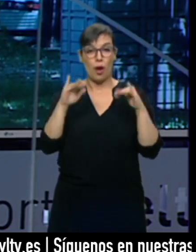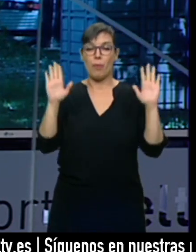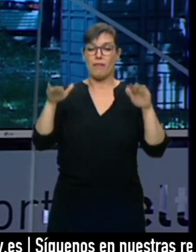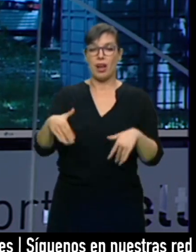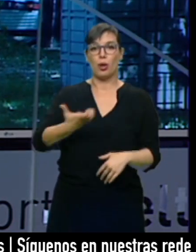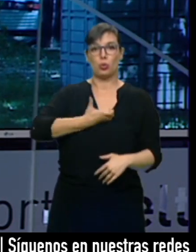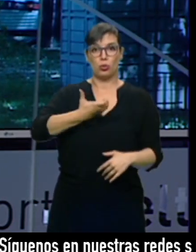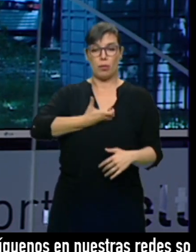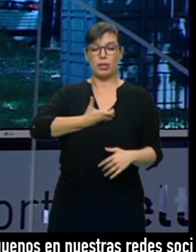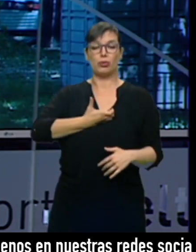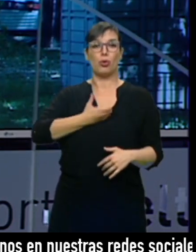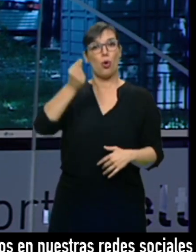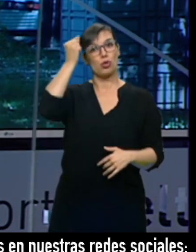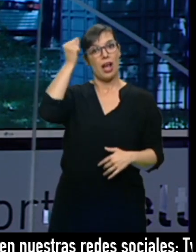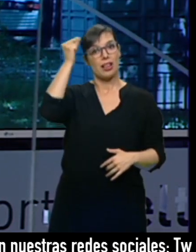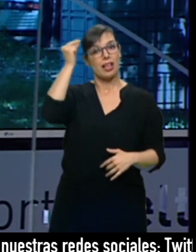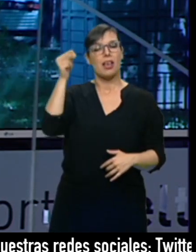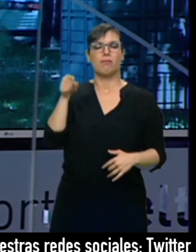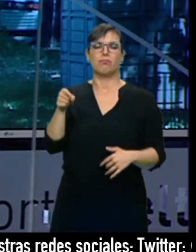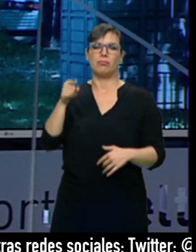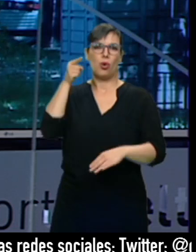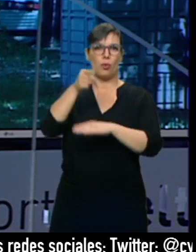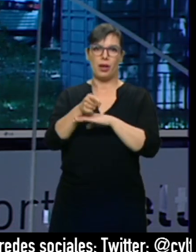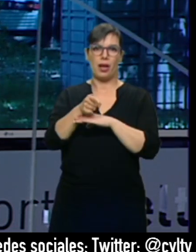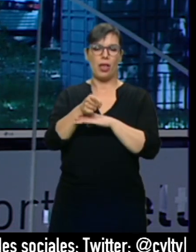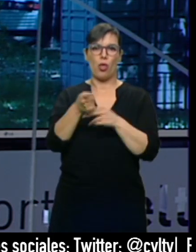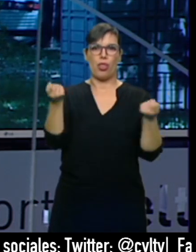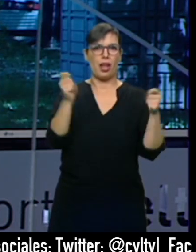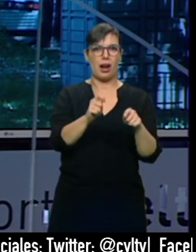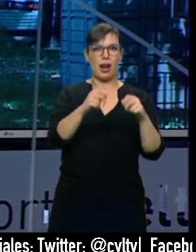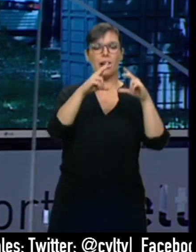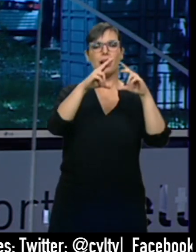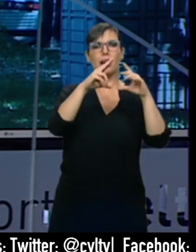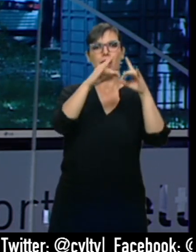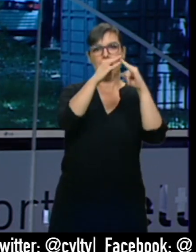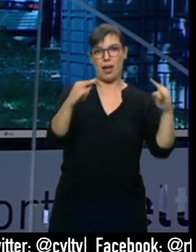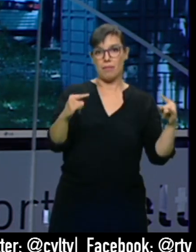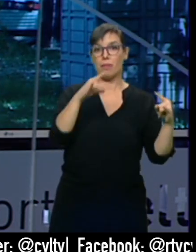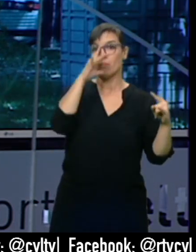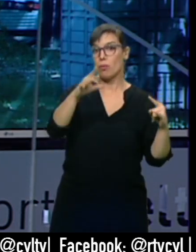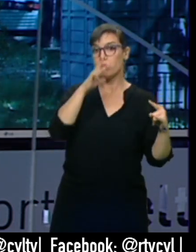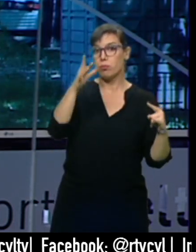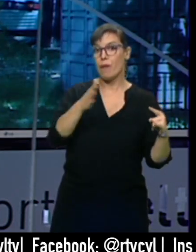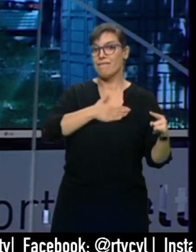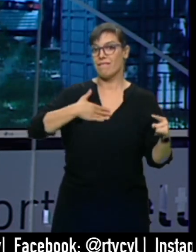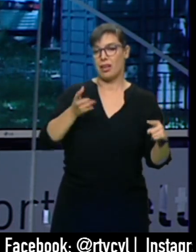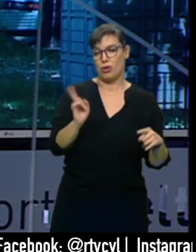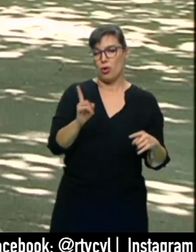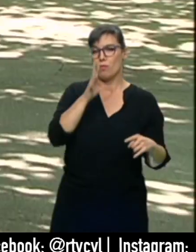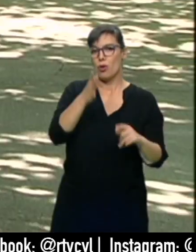obligado a cerrar el camping. No lo hace por gusto. La Confederación Hidrográfica del Duero ha prohibido esta instalación.